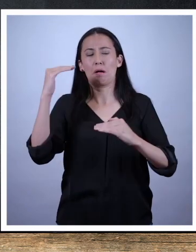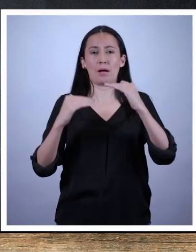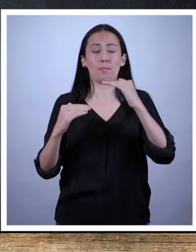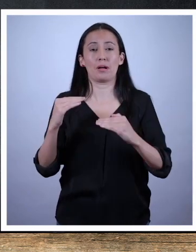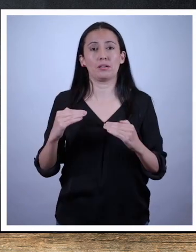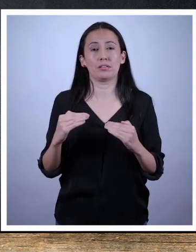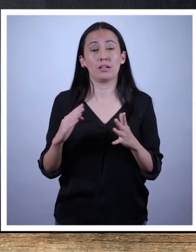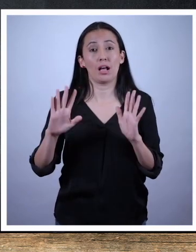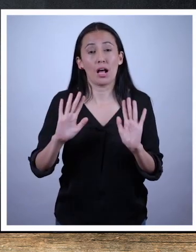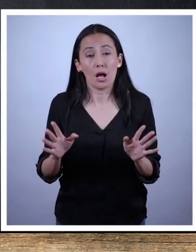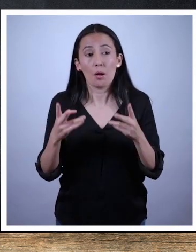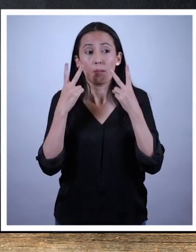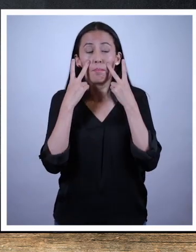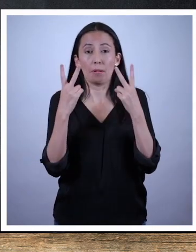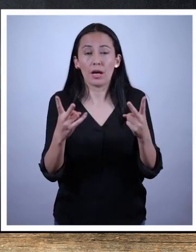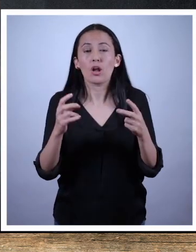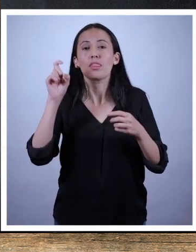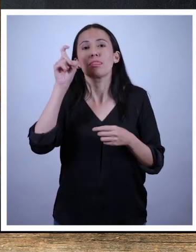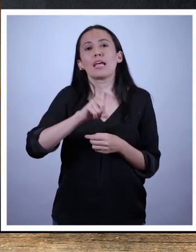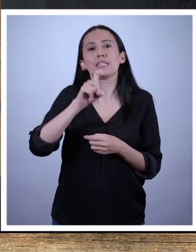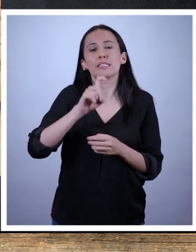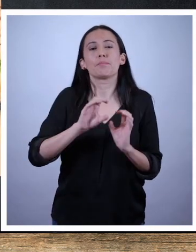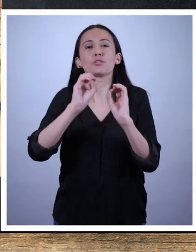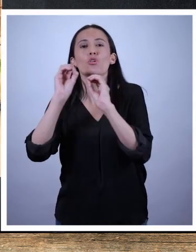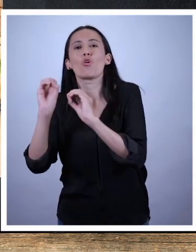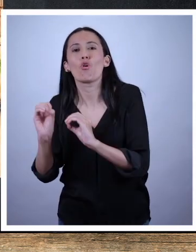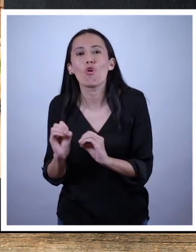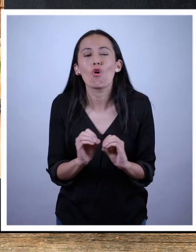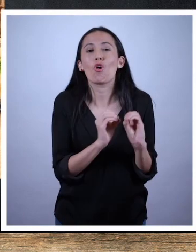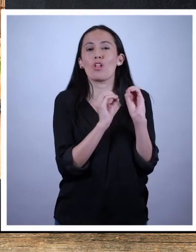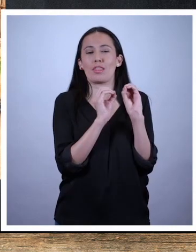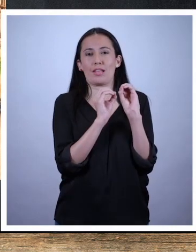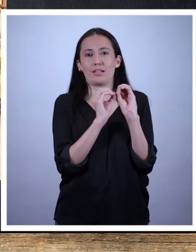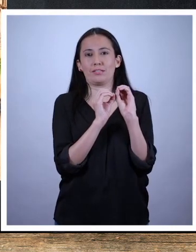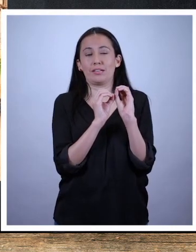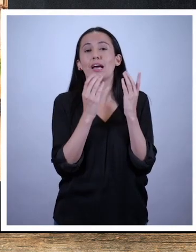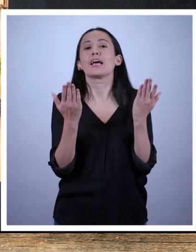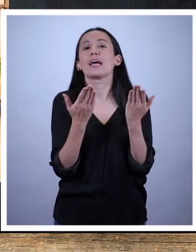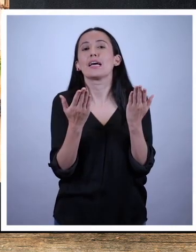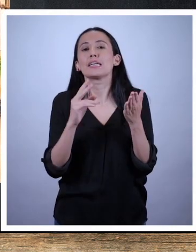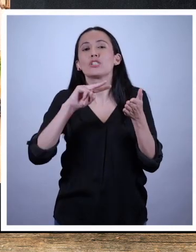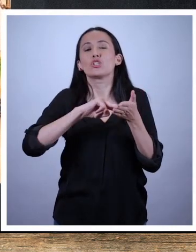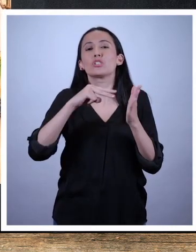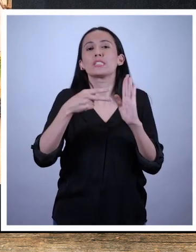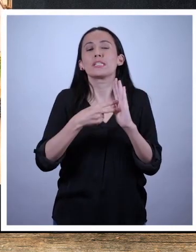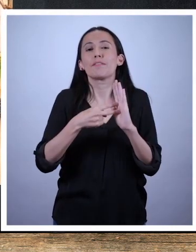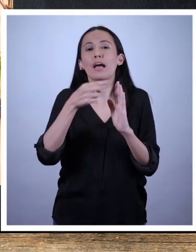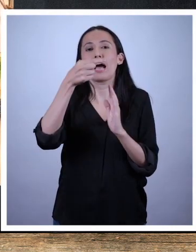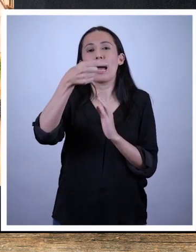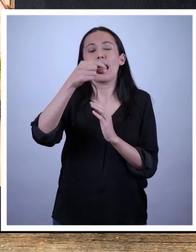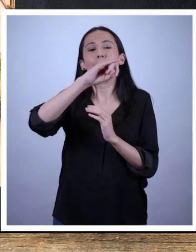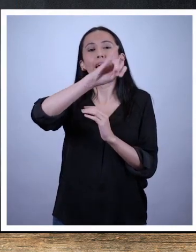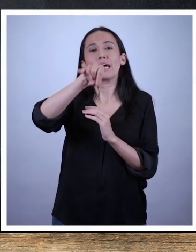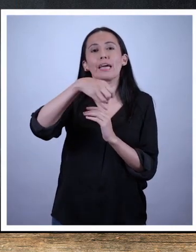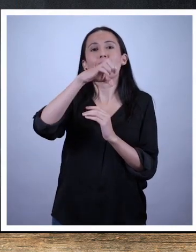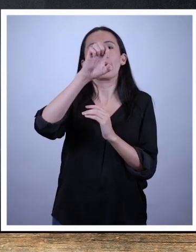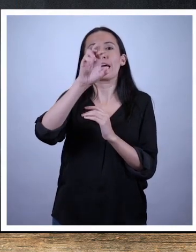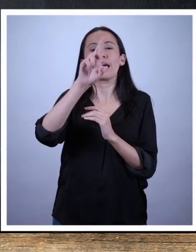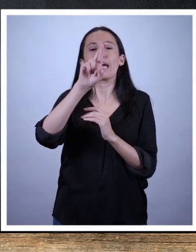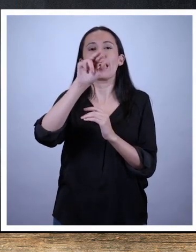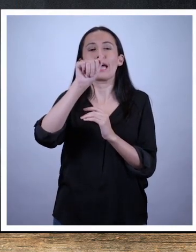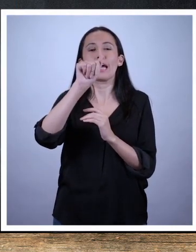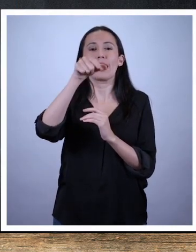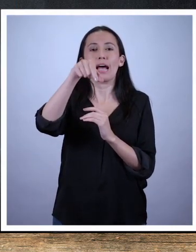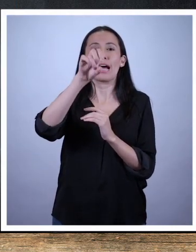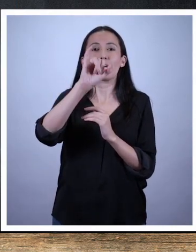en sus instintos arcaicos, se dieron cuenta que necesitaban un orden, es decir, jerarquías. Con el